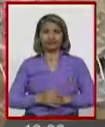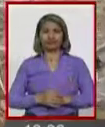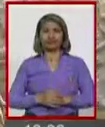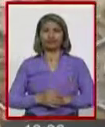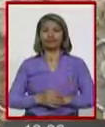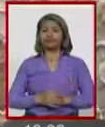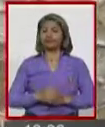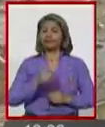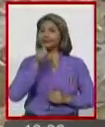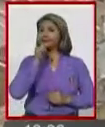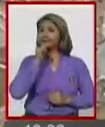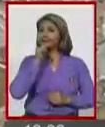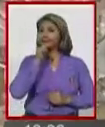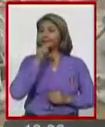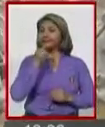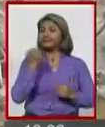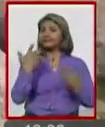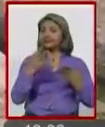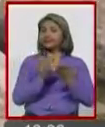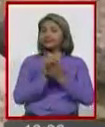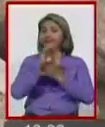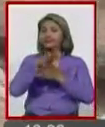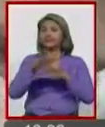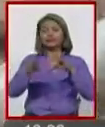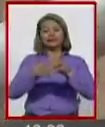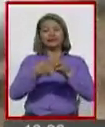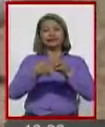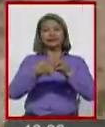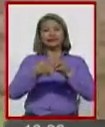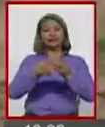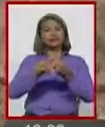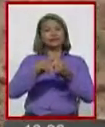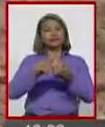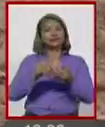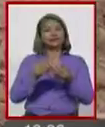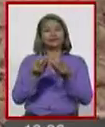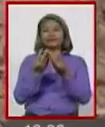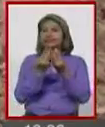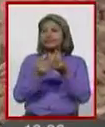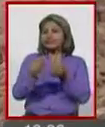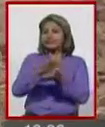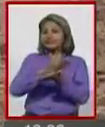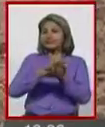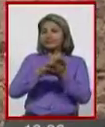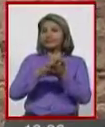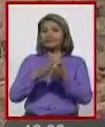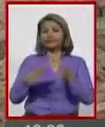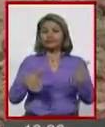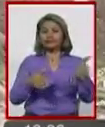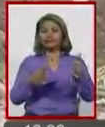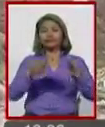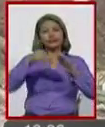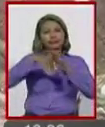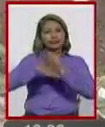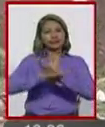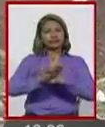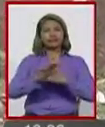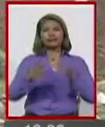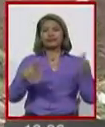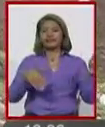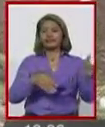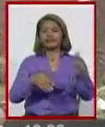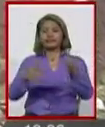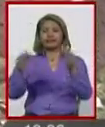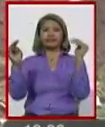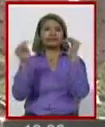una cañería de agua potable que está saliendo agua y eso más lo está acabando, o sea, lo está erosionando, que puede ser que siga acabando y va a desbronar más la